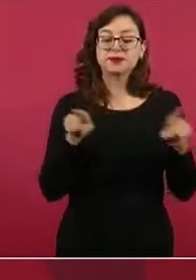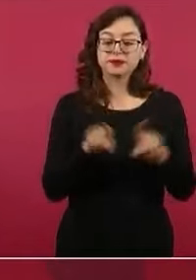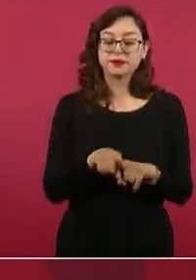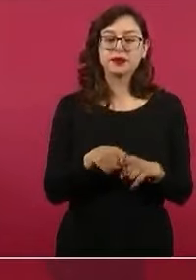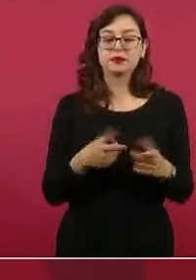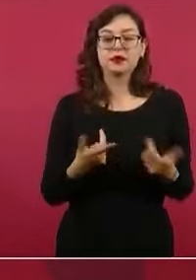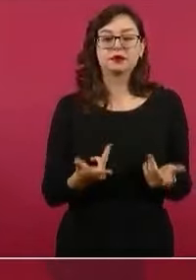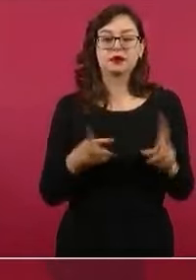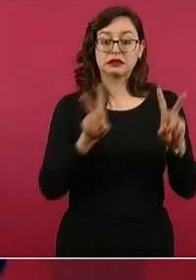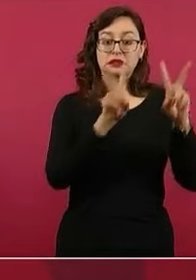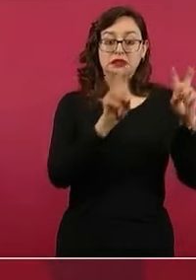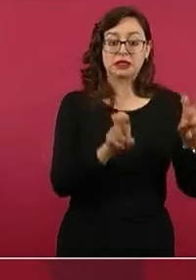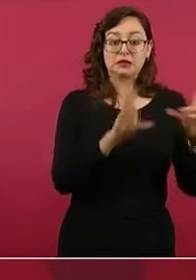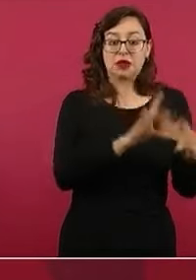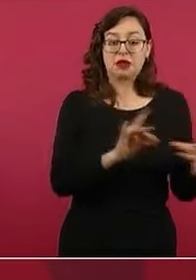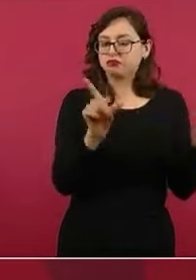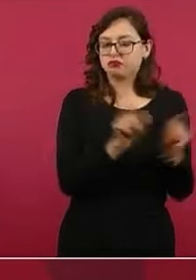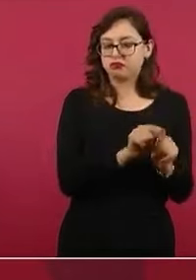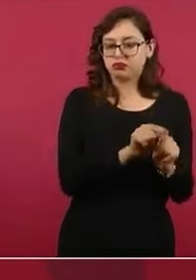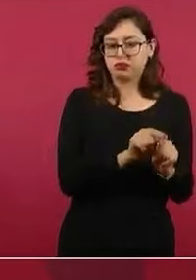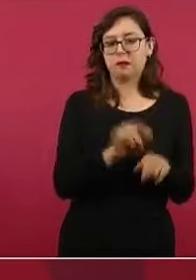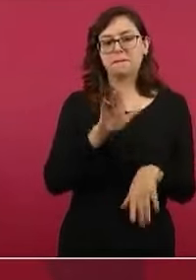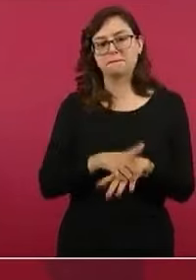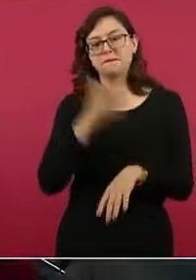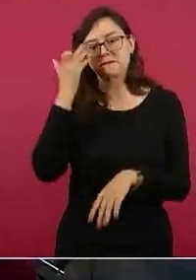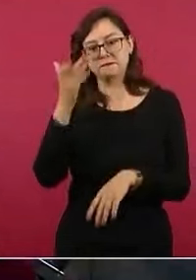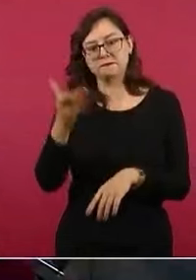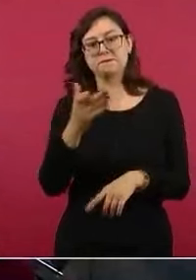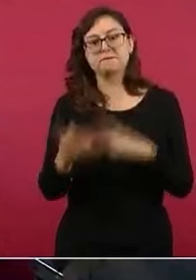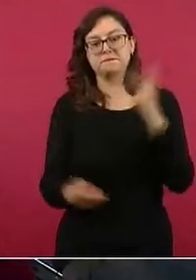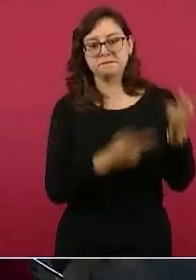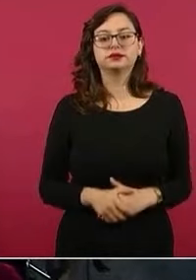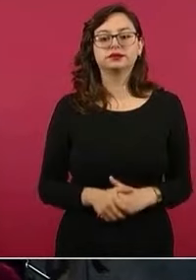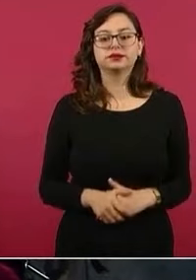muy poco tiempo de exposición y más tiempo para contestar preguntas.